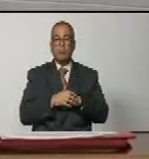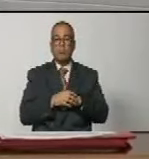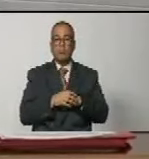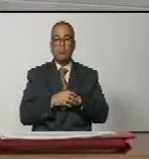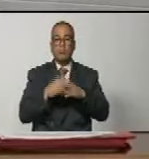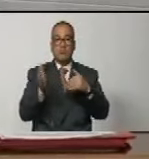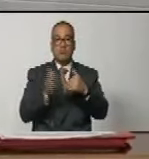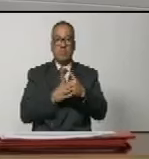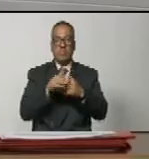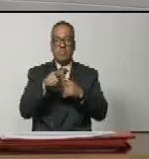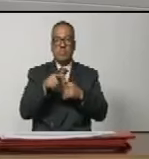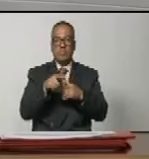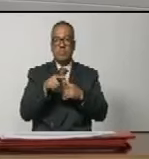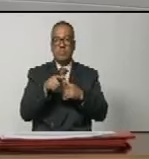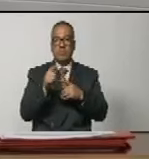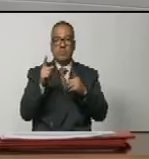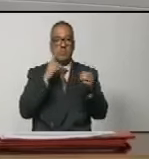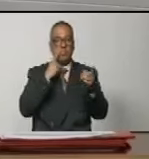¿Se va a cerrar?